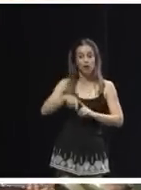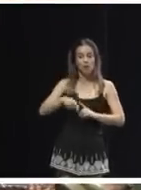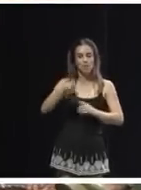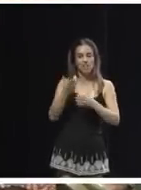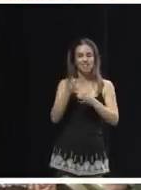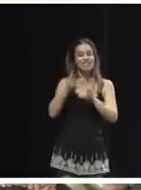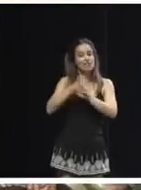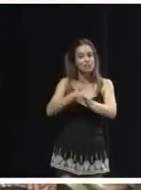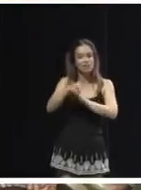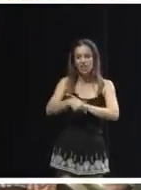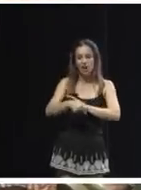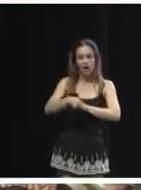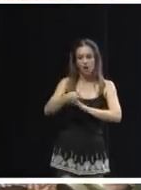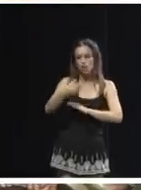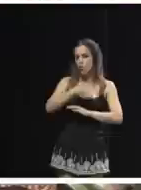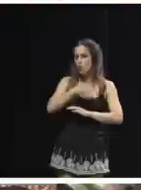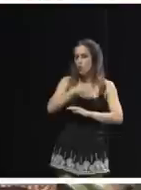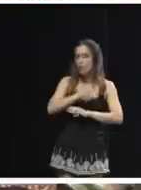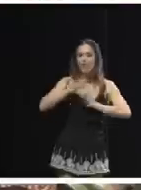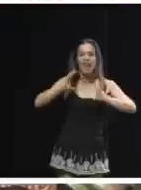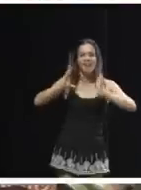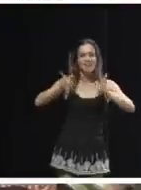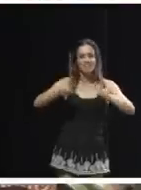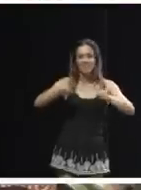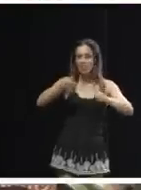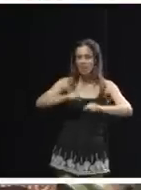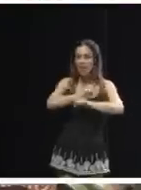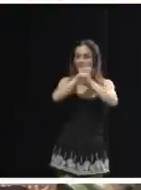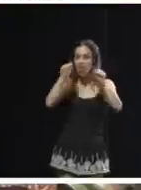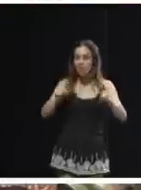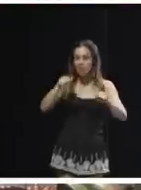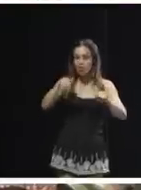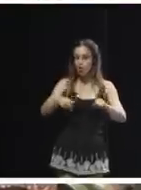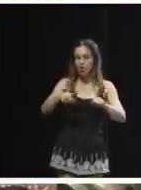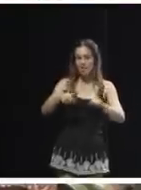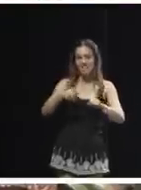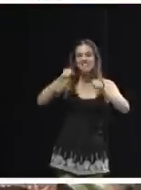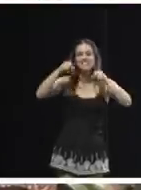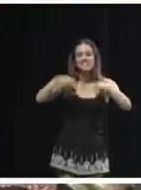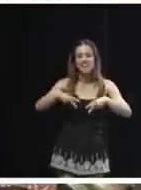que tengamos las residencias de mayores sin climatizar.